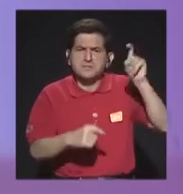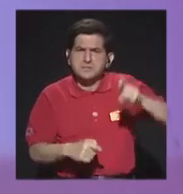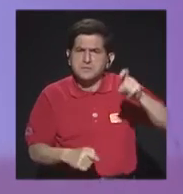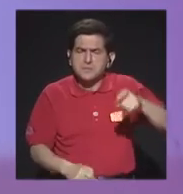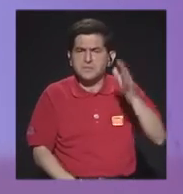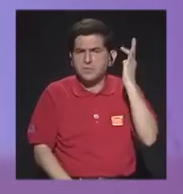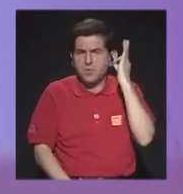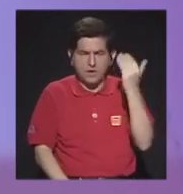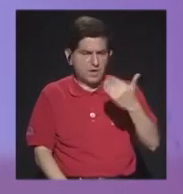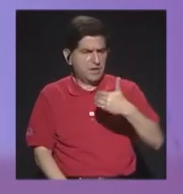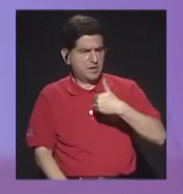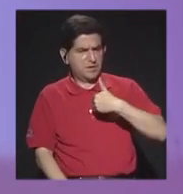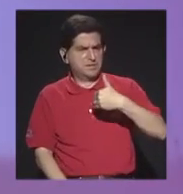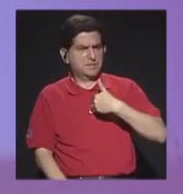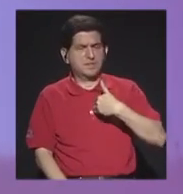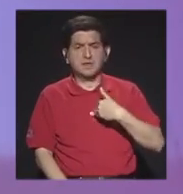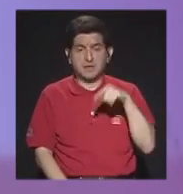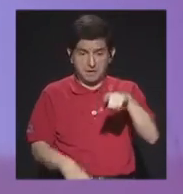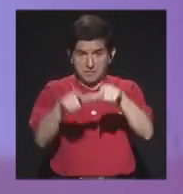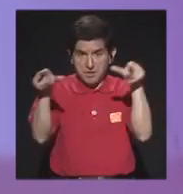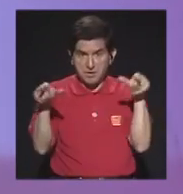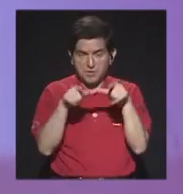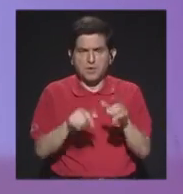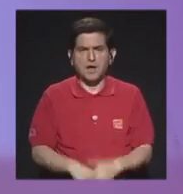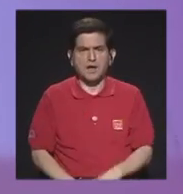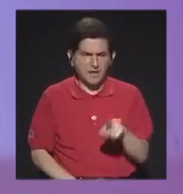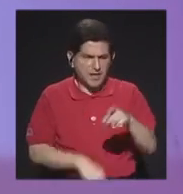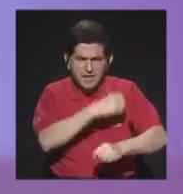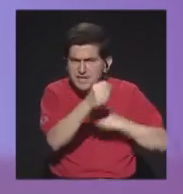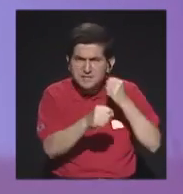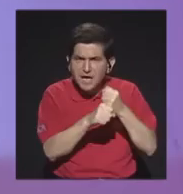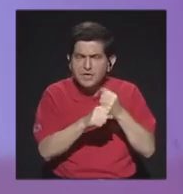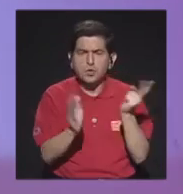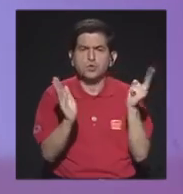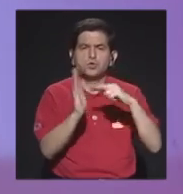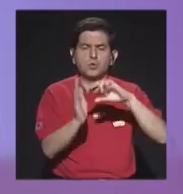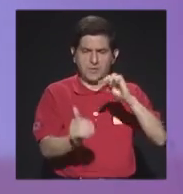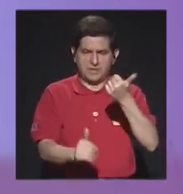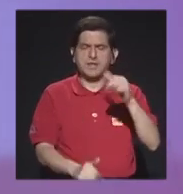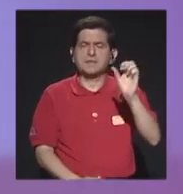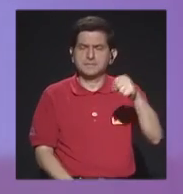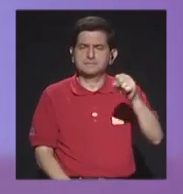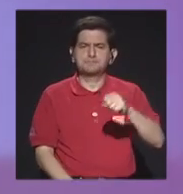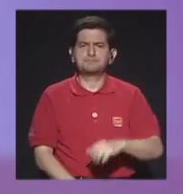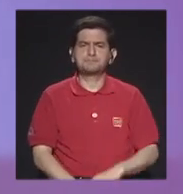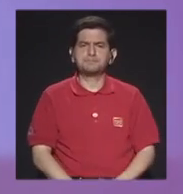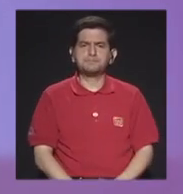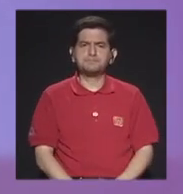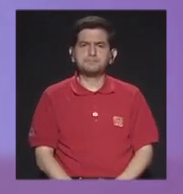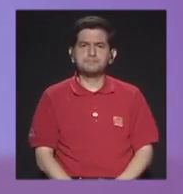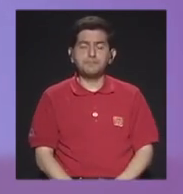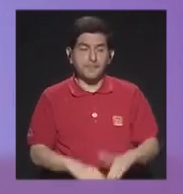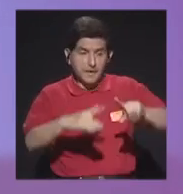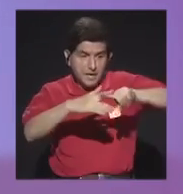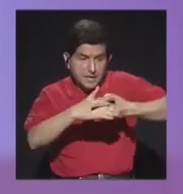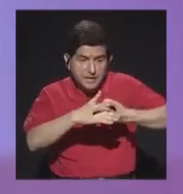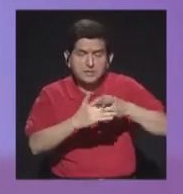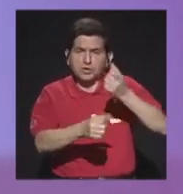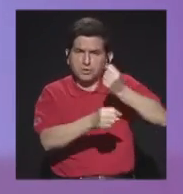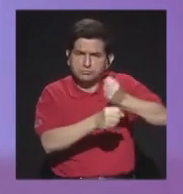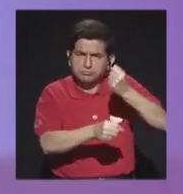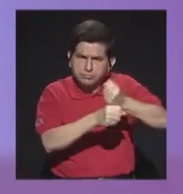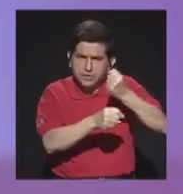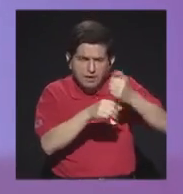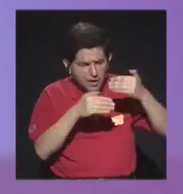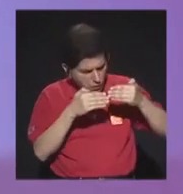las mujeres sentíamos que teníamos en Escazú. Estamos hablando del 2010. En el 2010, sí señora. Fue así como iniciamos un trabajo